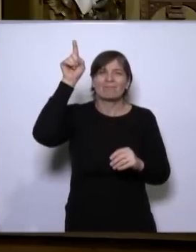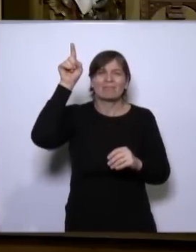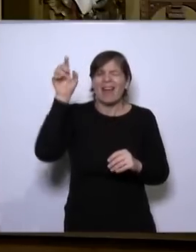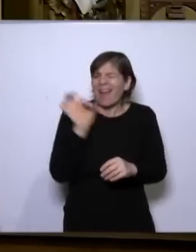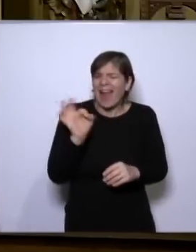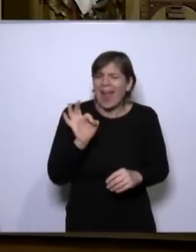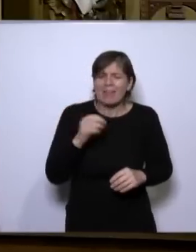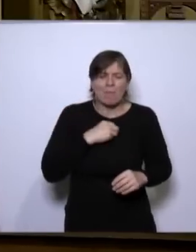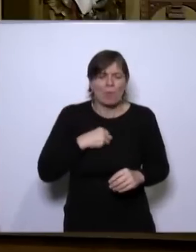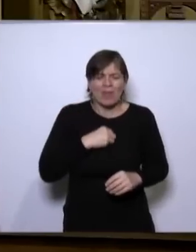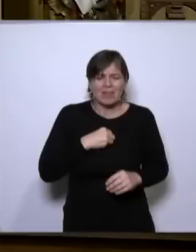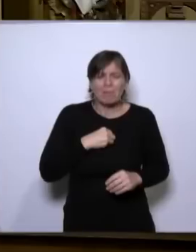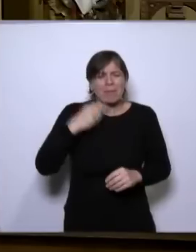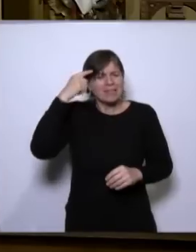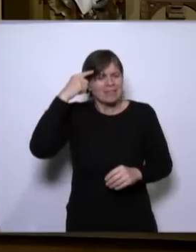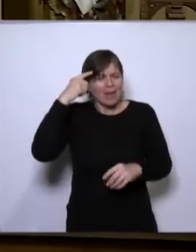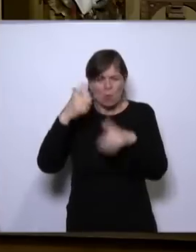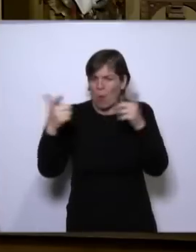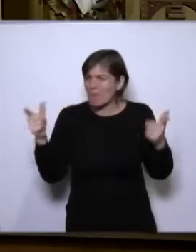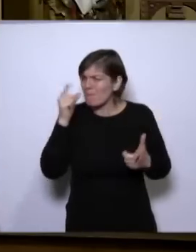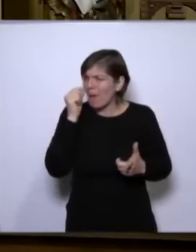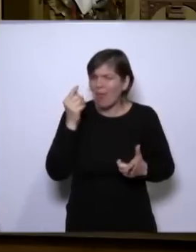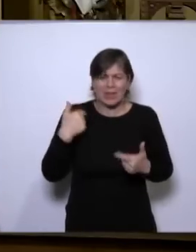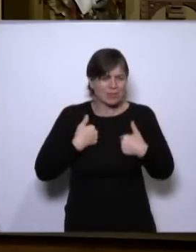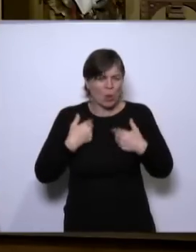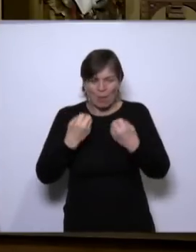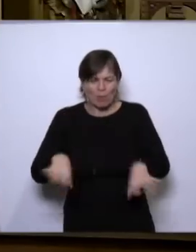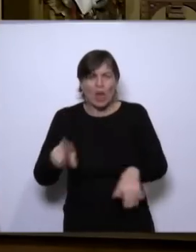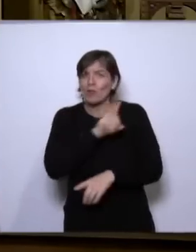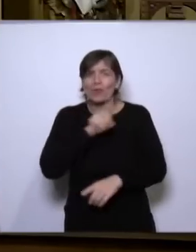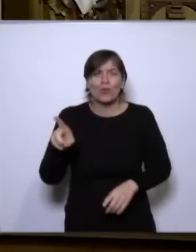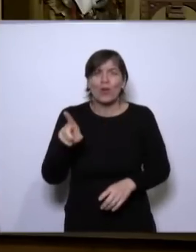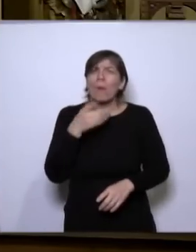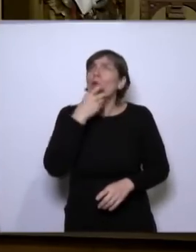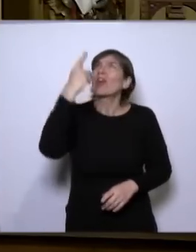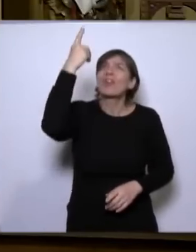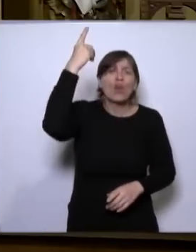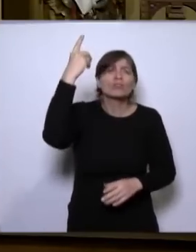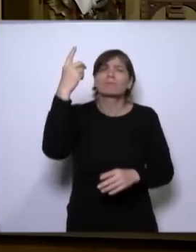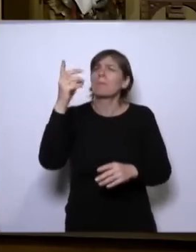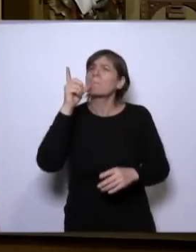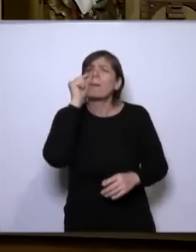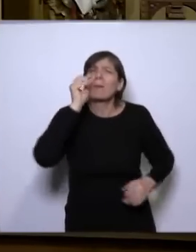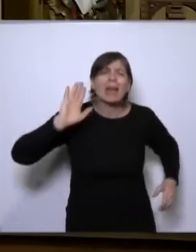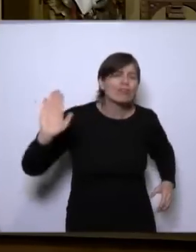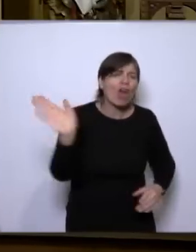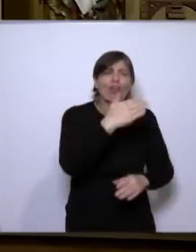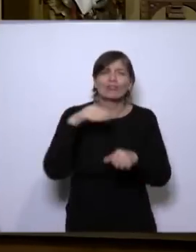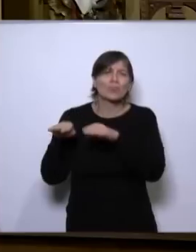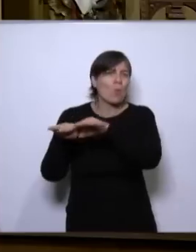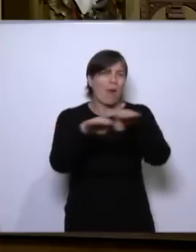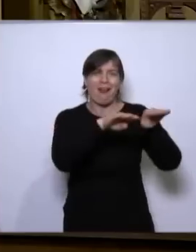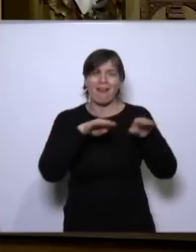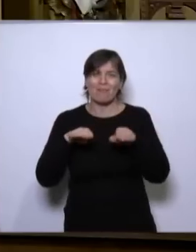Nadie puede sentirse huérfano en esta vida, porque Dios es Padre de todos.